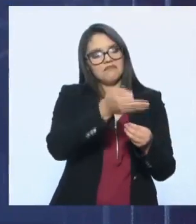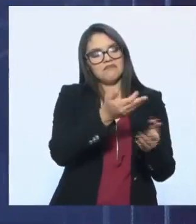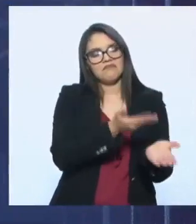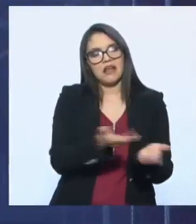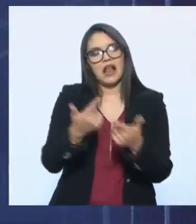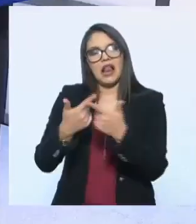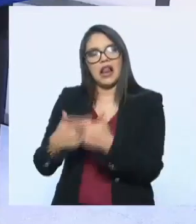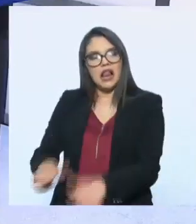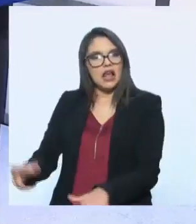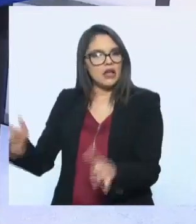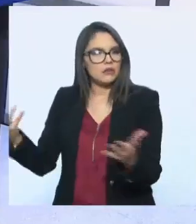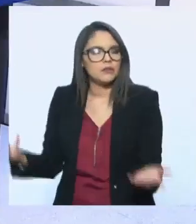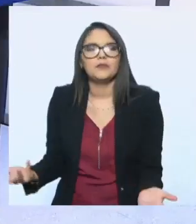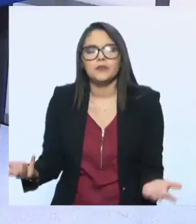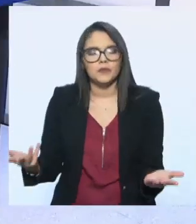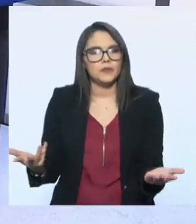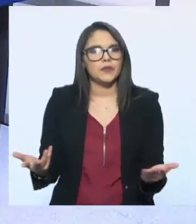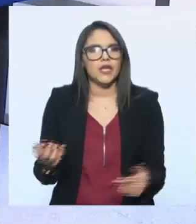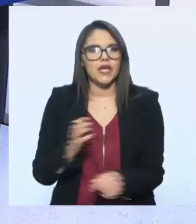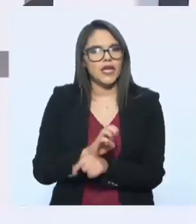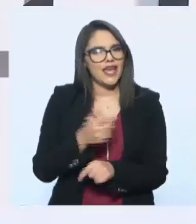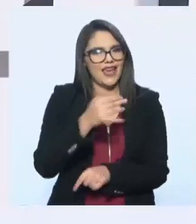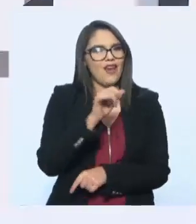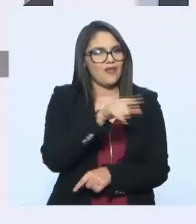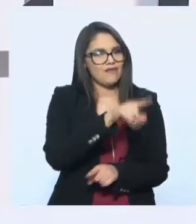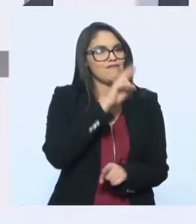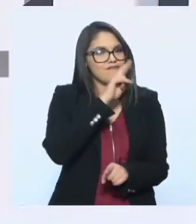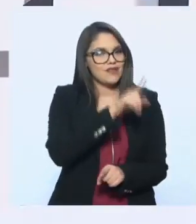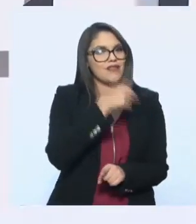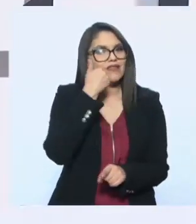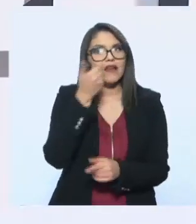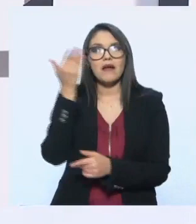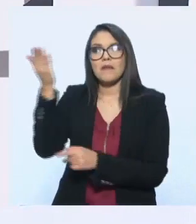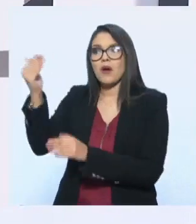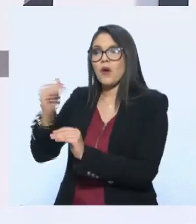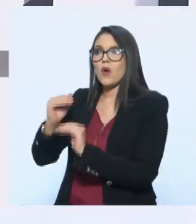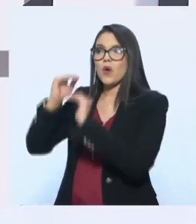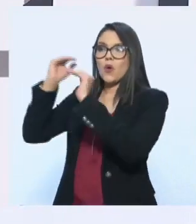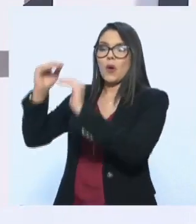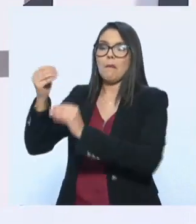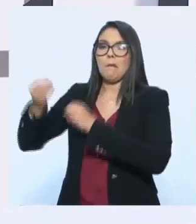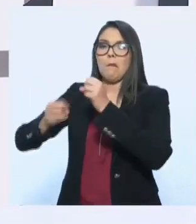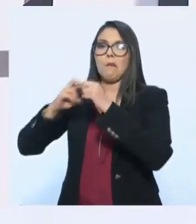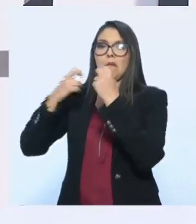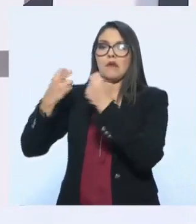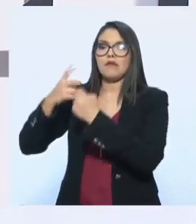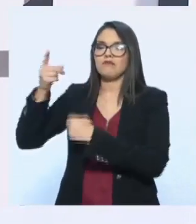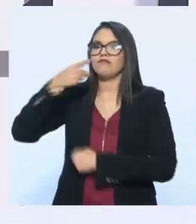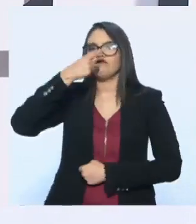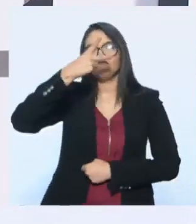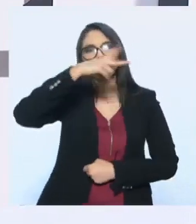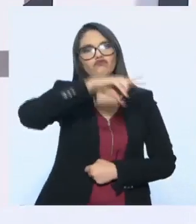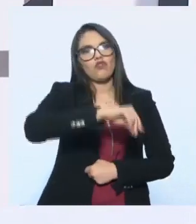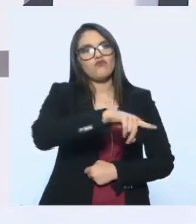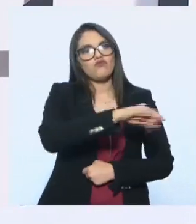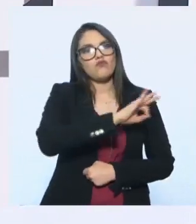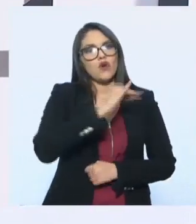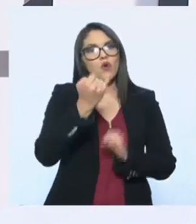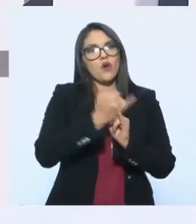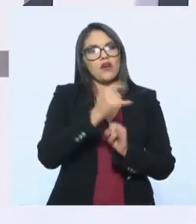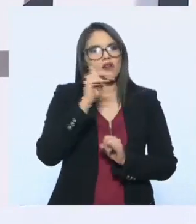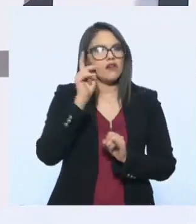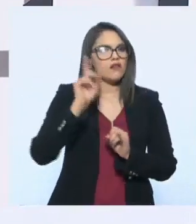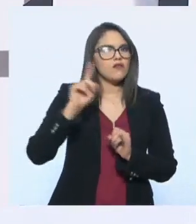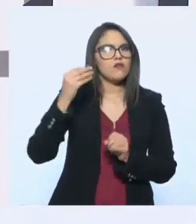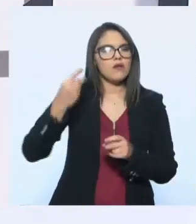fue detenido y este juez, Héctor Jiménez López, pues ordenó que se le dejara en libertad porque no existía una versión sustentada, según